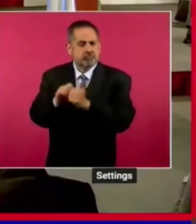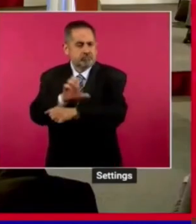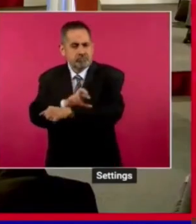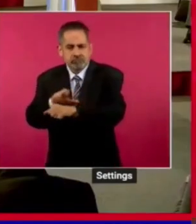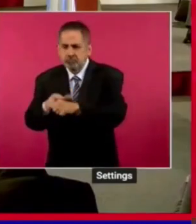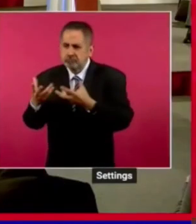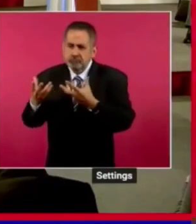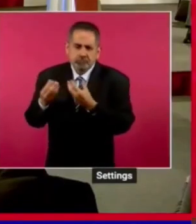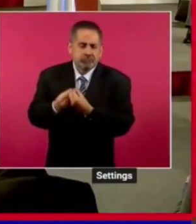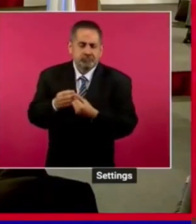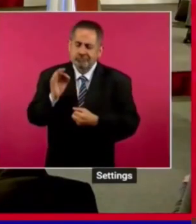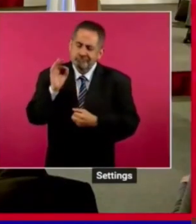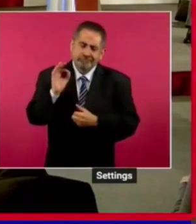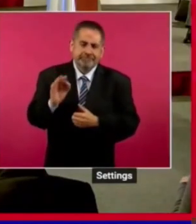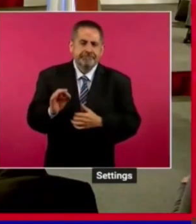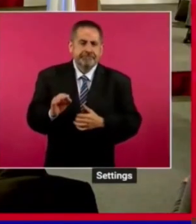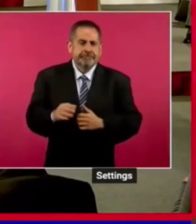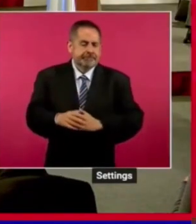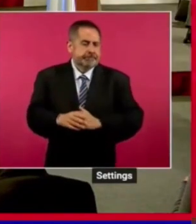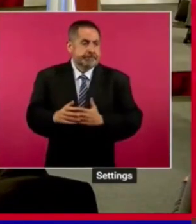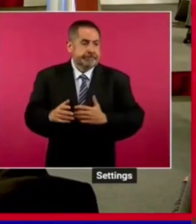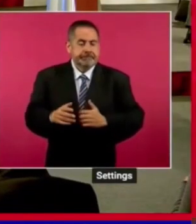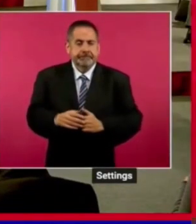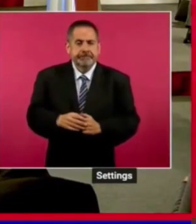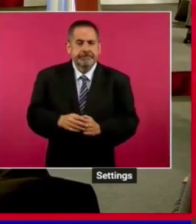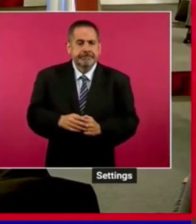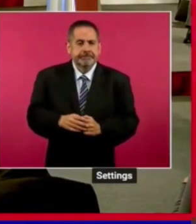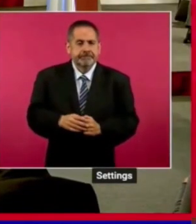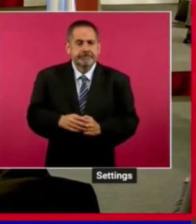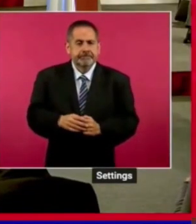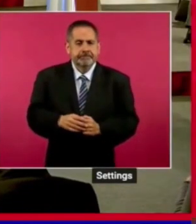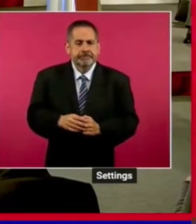coordinada. A veces,